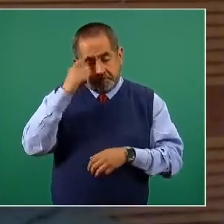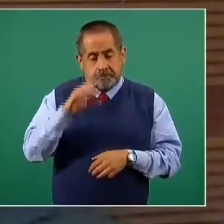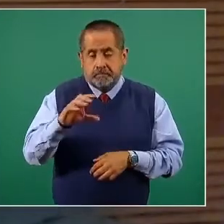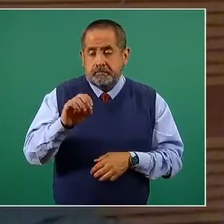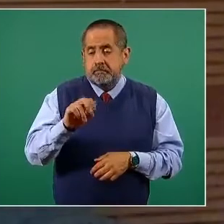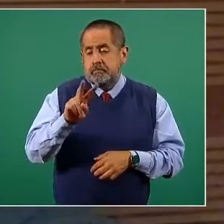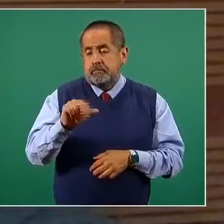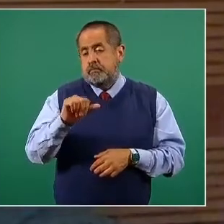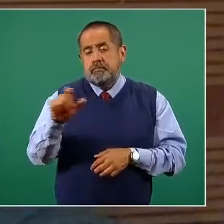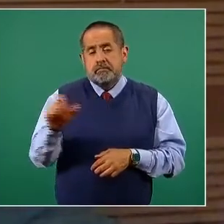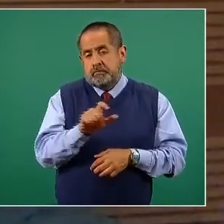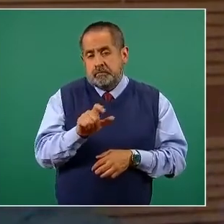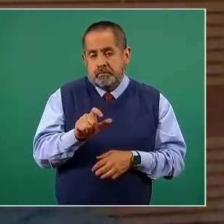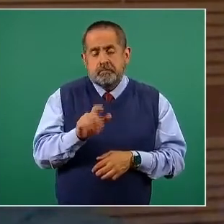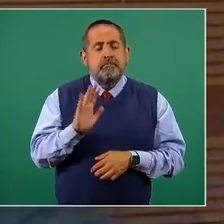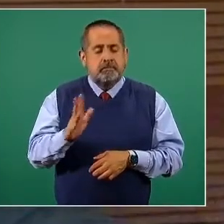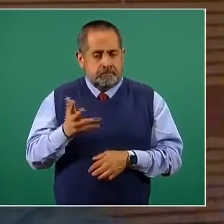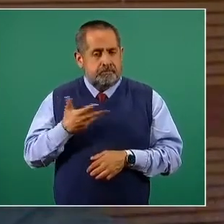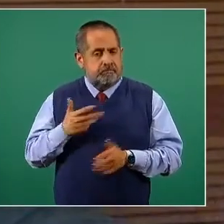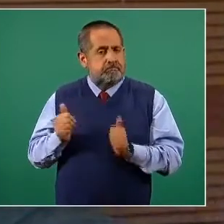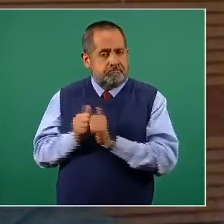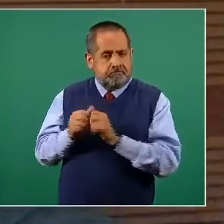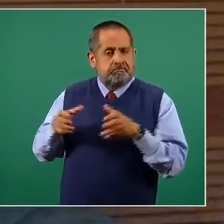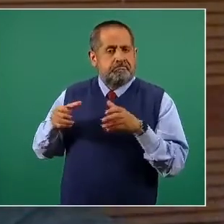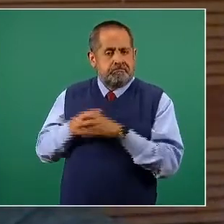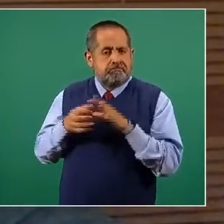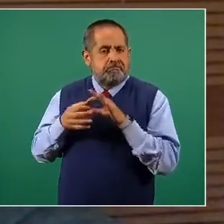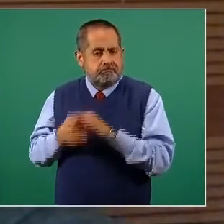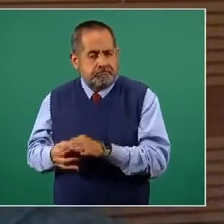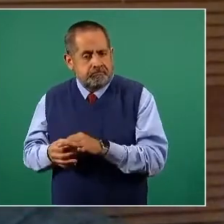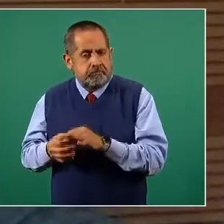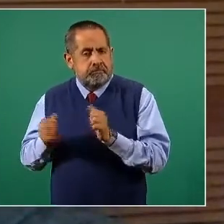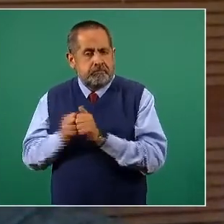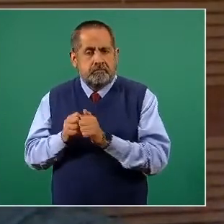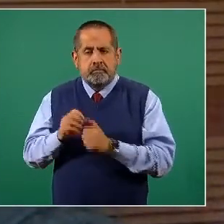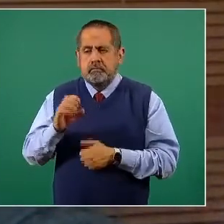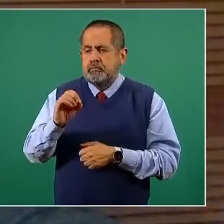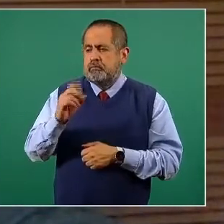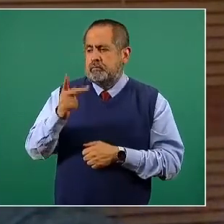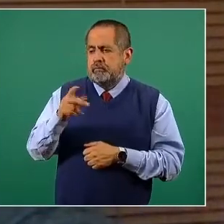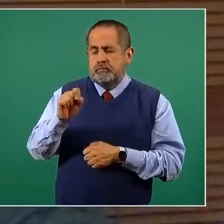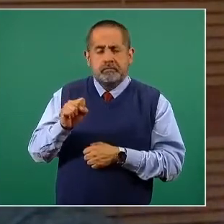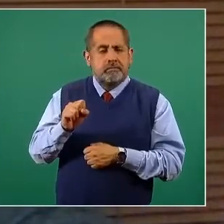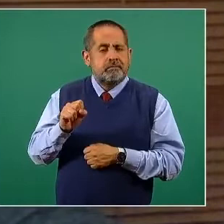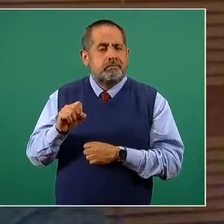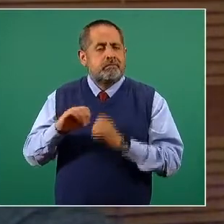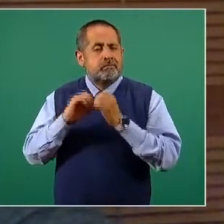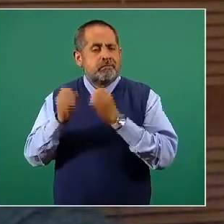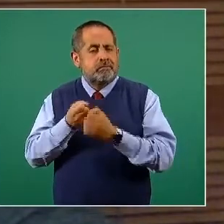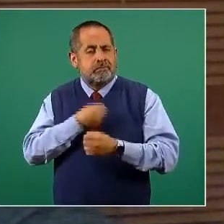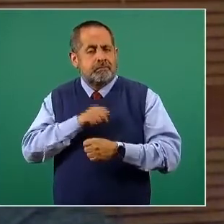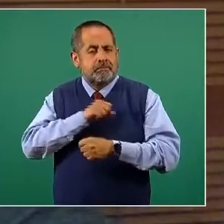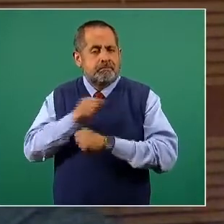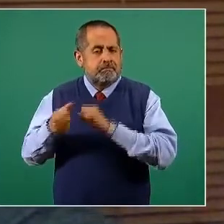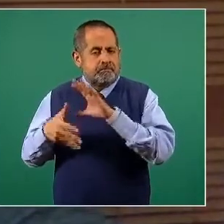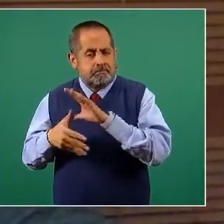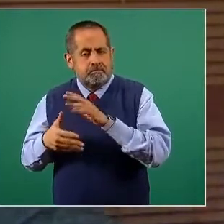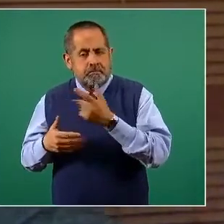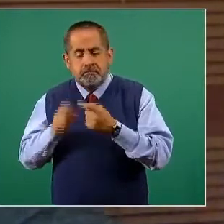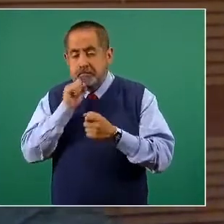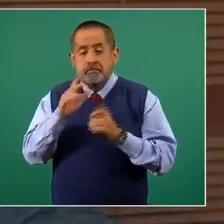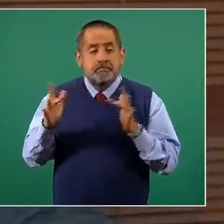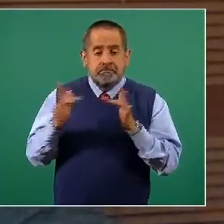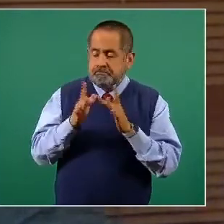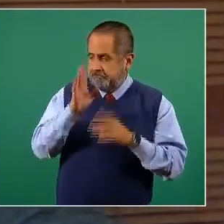COVAX tenemos el acompañamiento de la Organización Panamericana de la Salud, pero también ya se estableció el